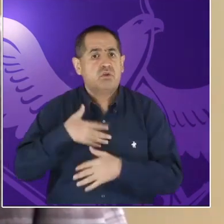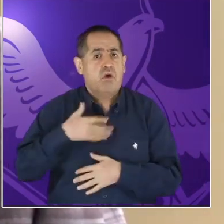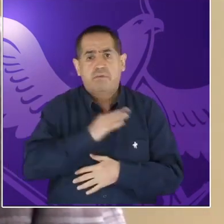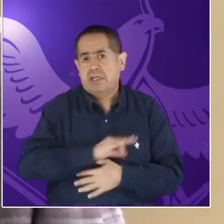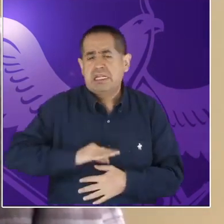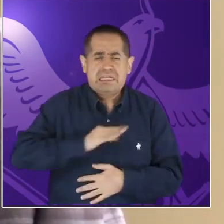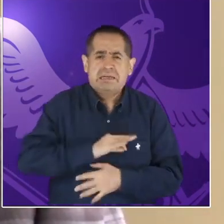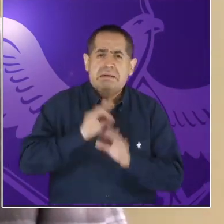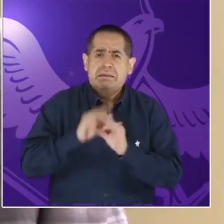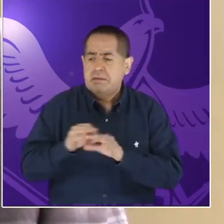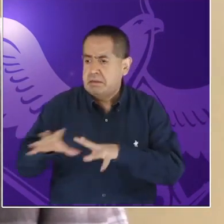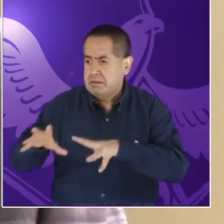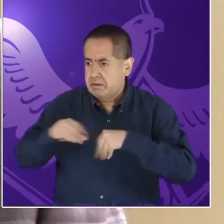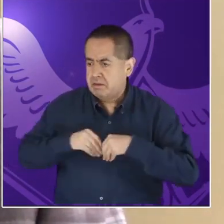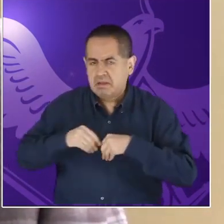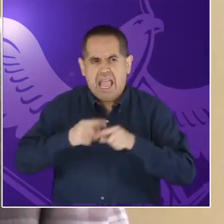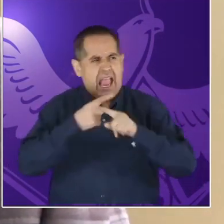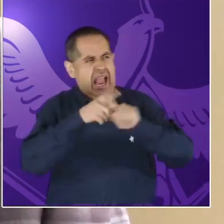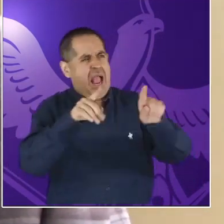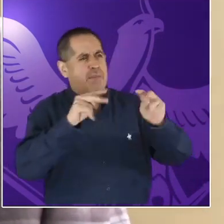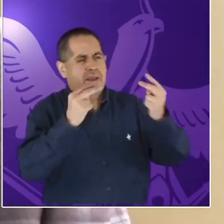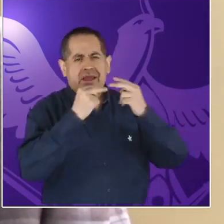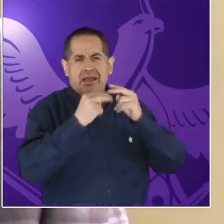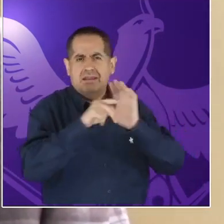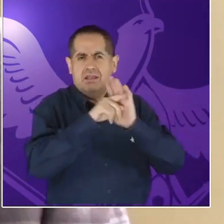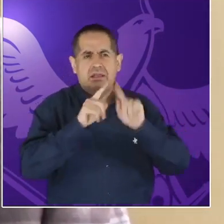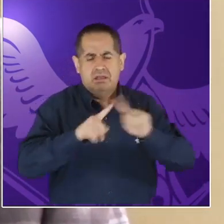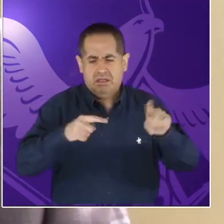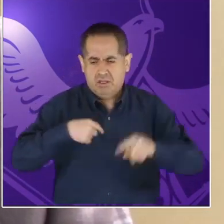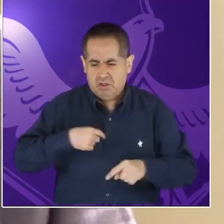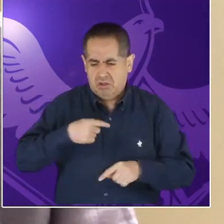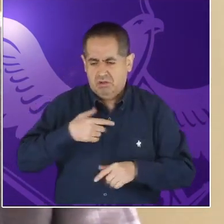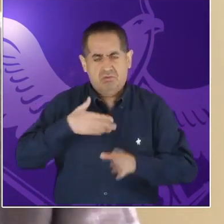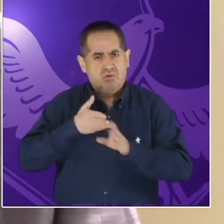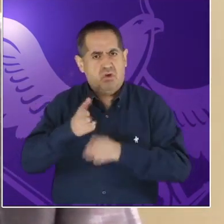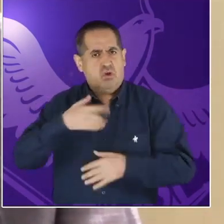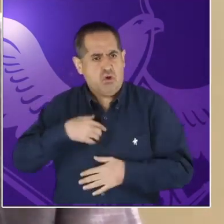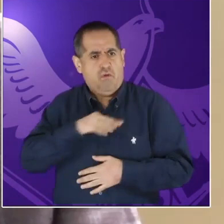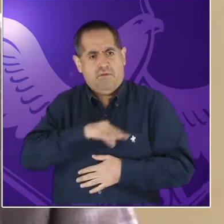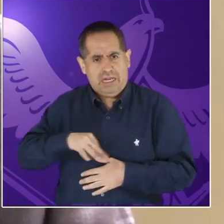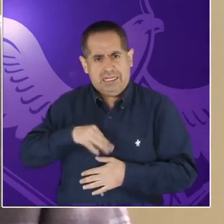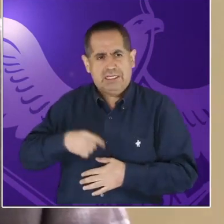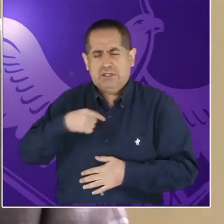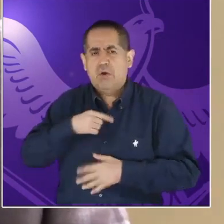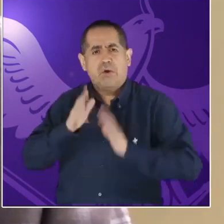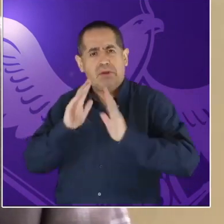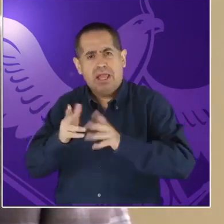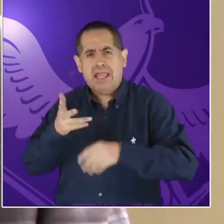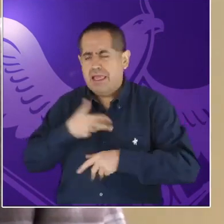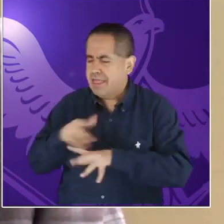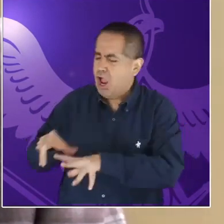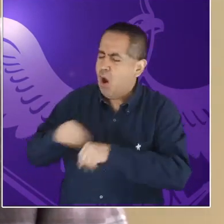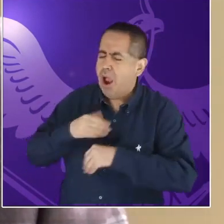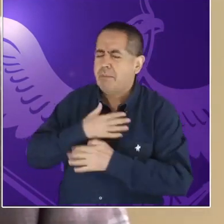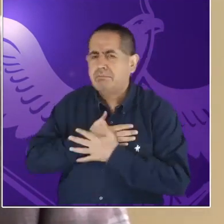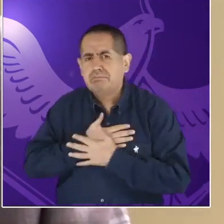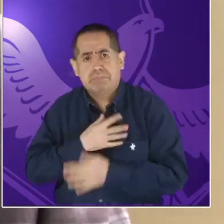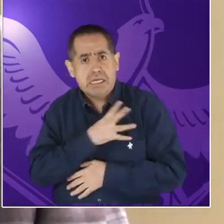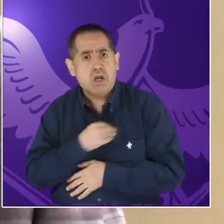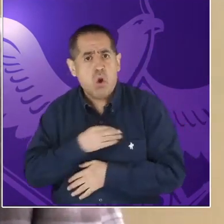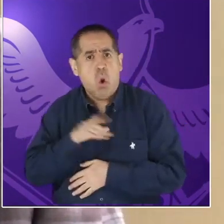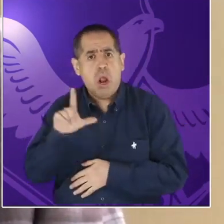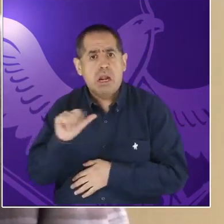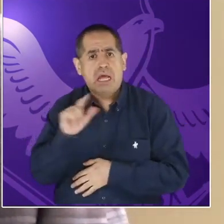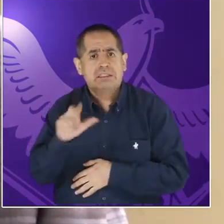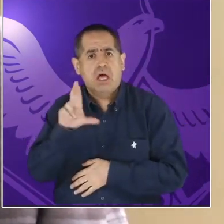Me he sentido feliz porque he movido estereotipos, pero no solo es eso, sino me he sentido feliz por la posibilidad de tener a